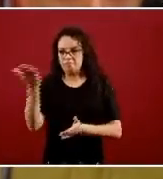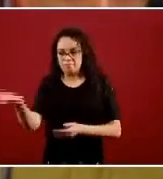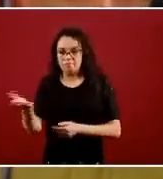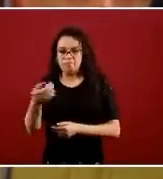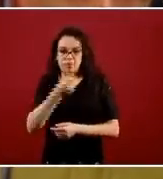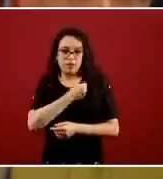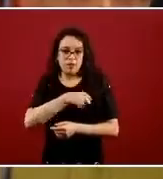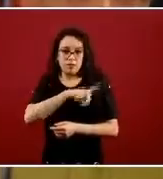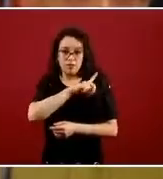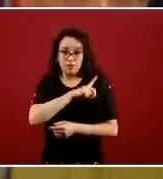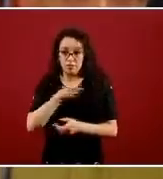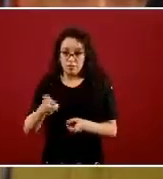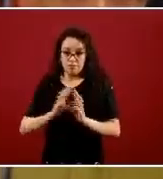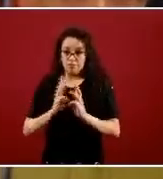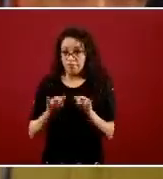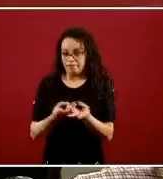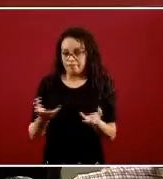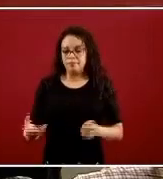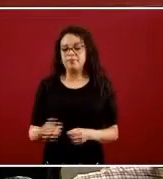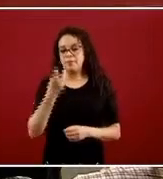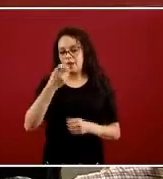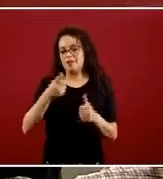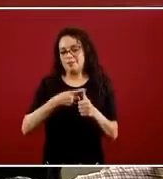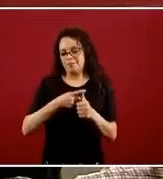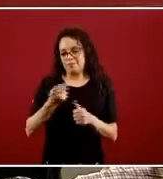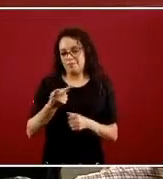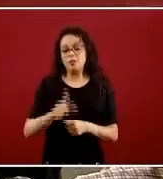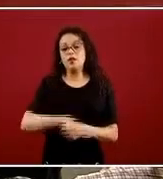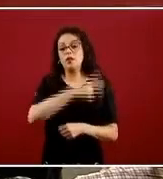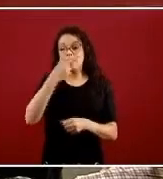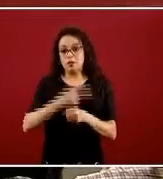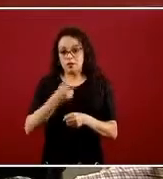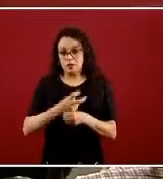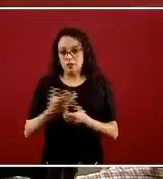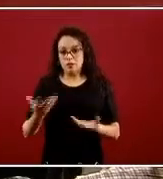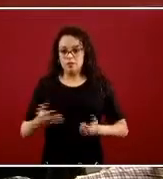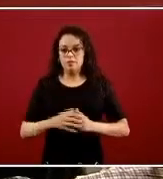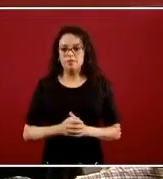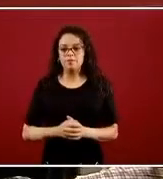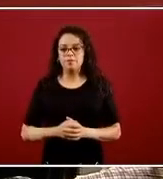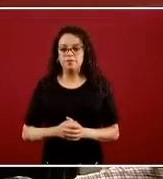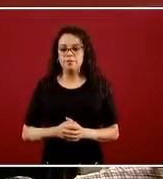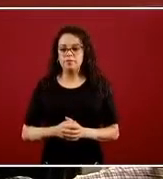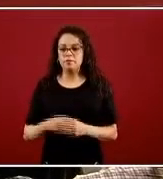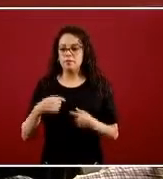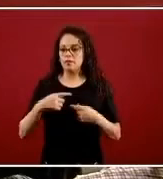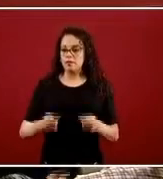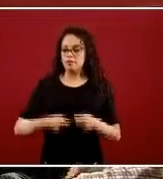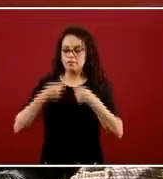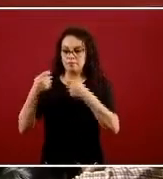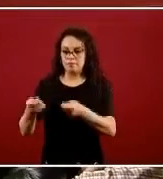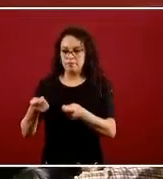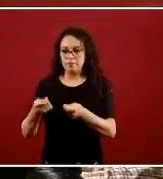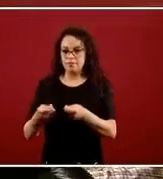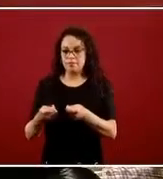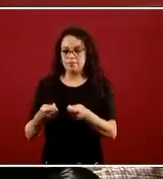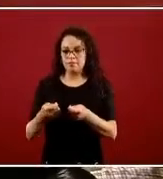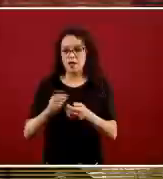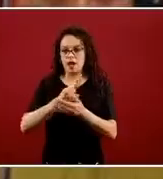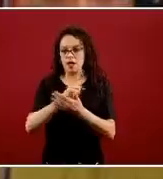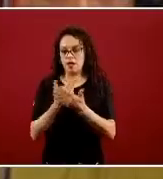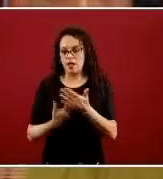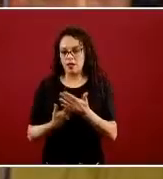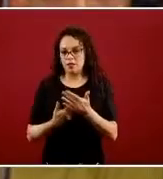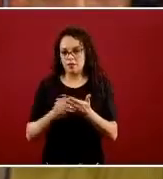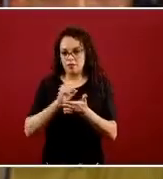La segunda pregunta es, entregué unas recetas al doctor Borges del IMSS, el cual